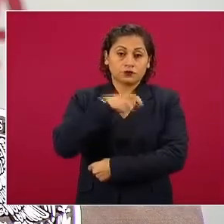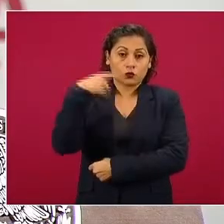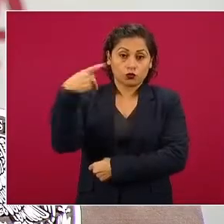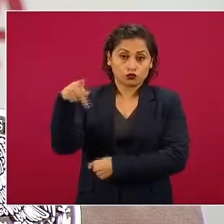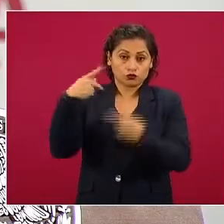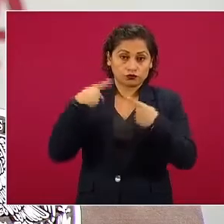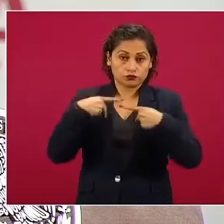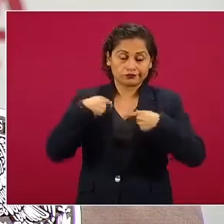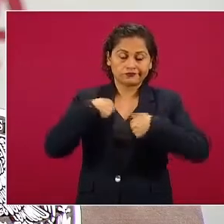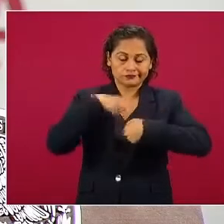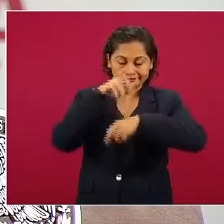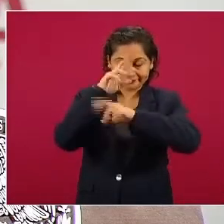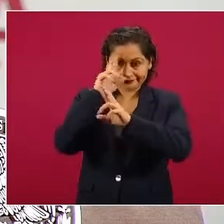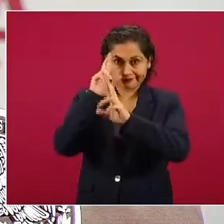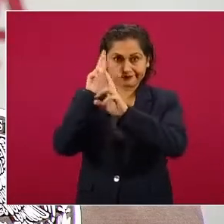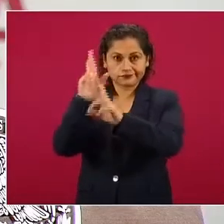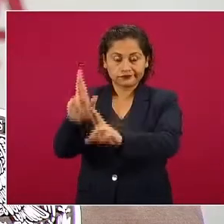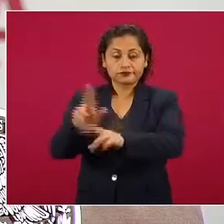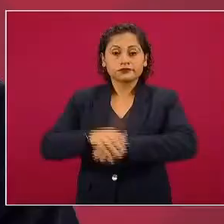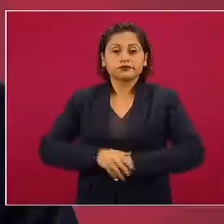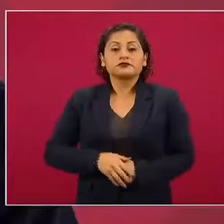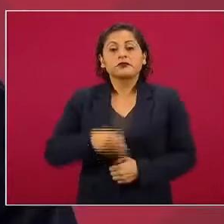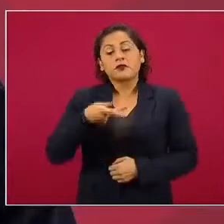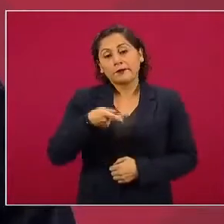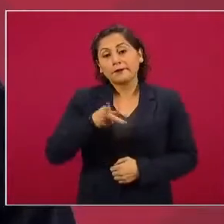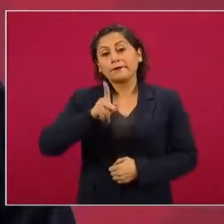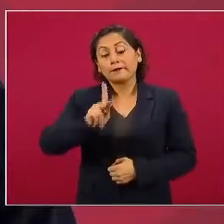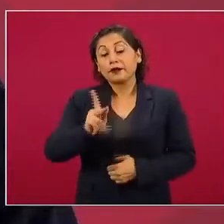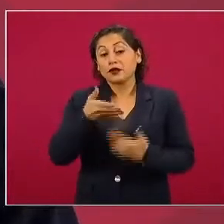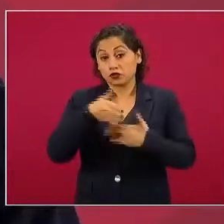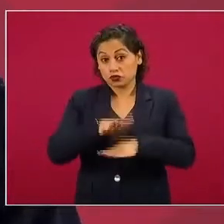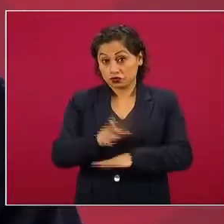pero con relación a España